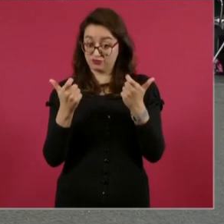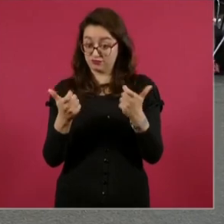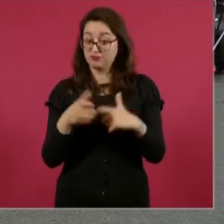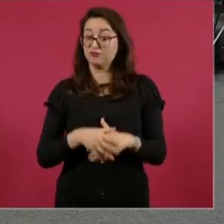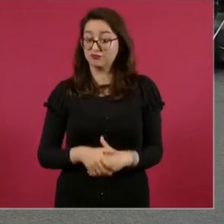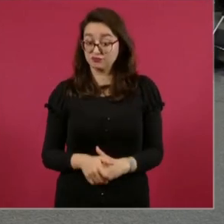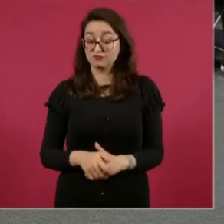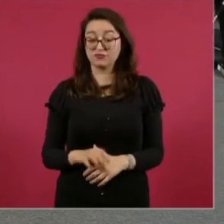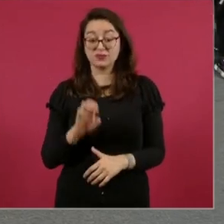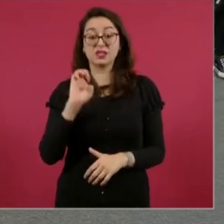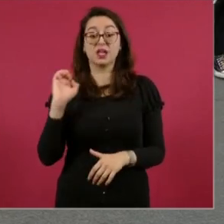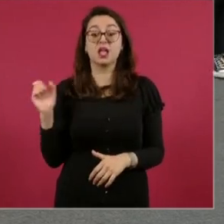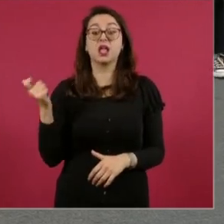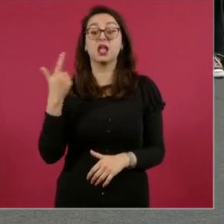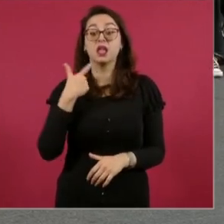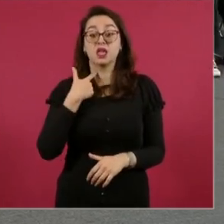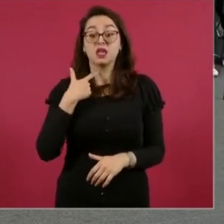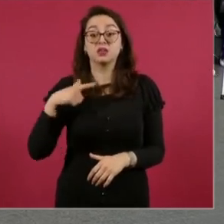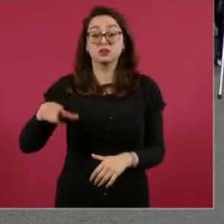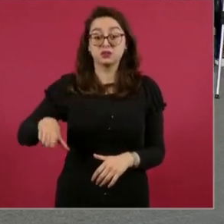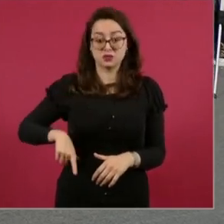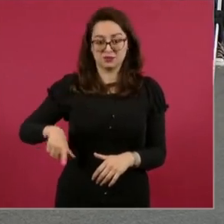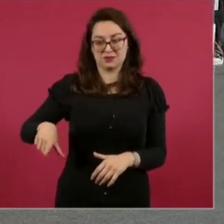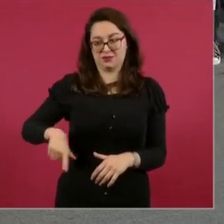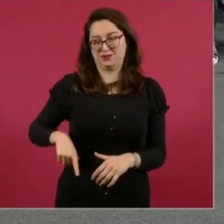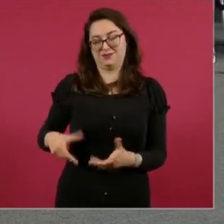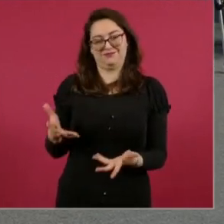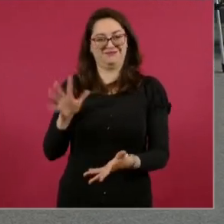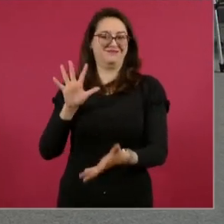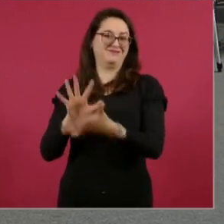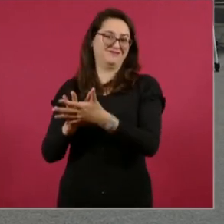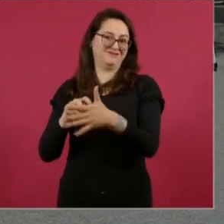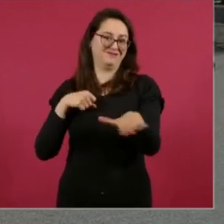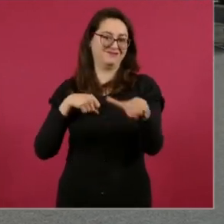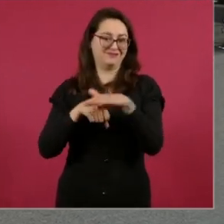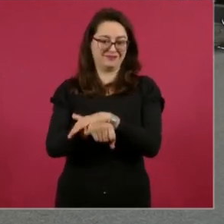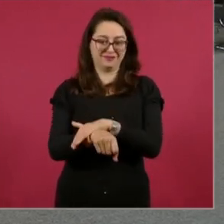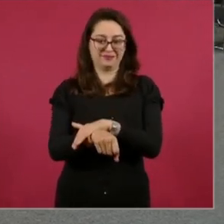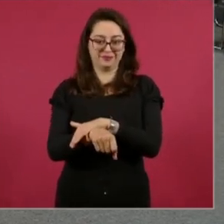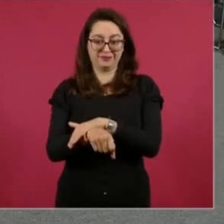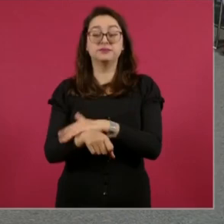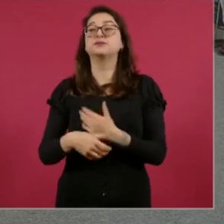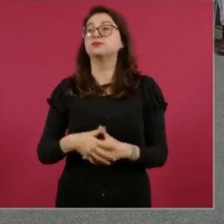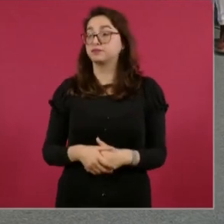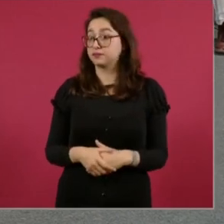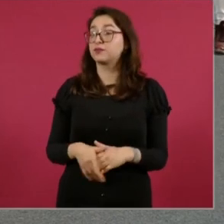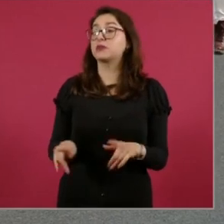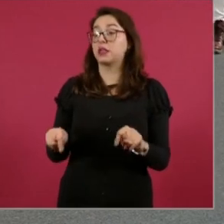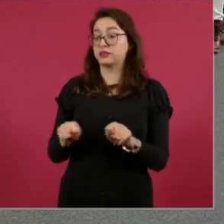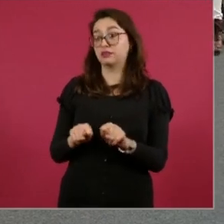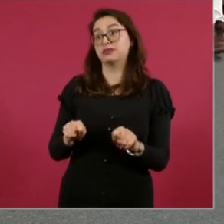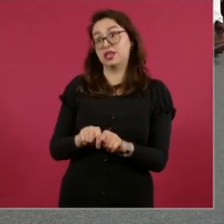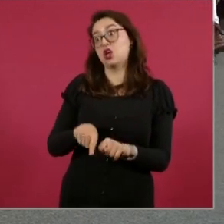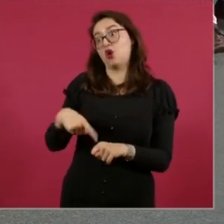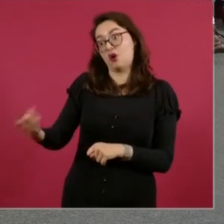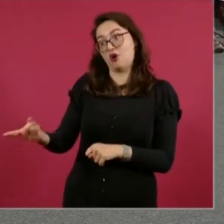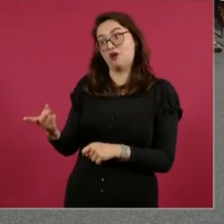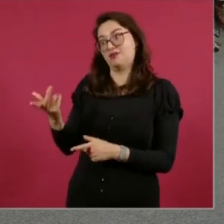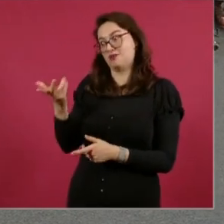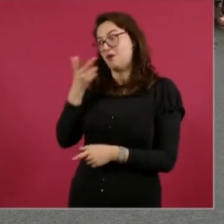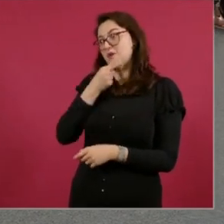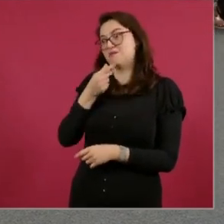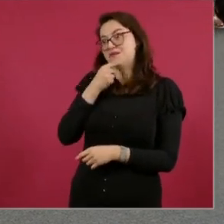exgobernador, uno de los exgobernadores, está en la cárcel. ¿Así es el tío del oficial mayor?